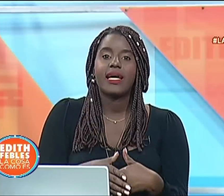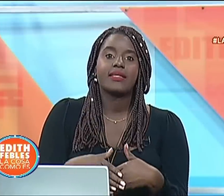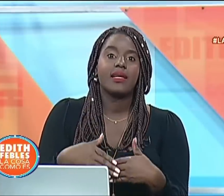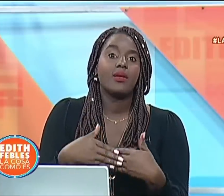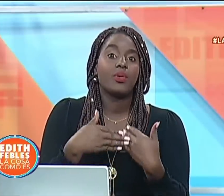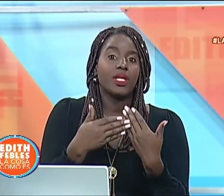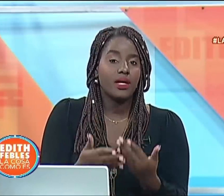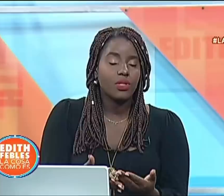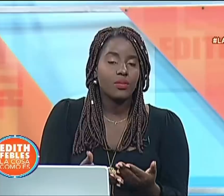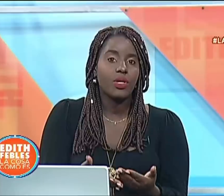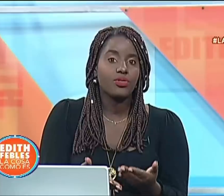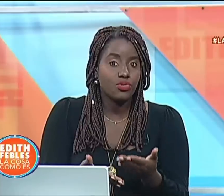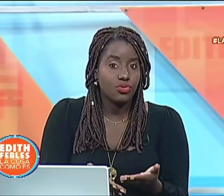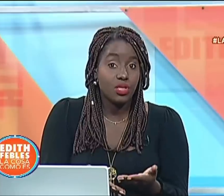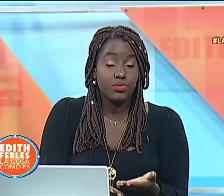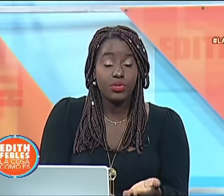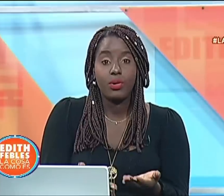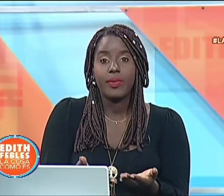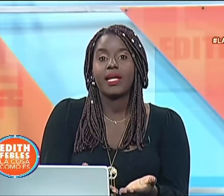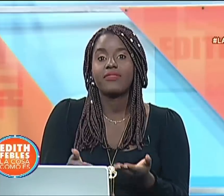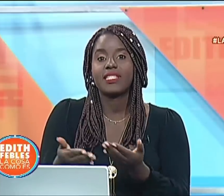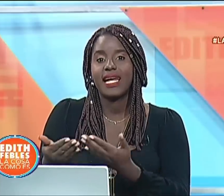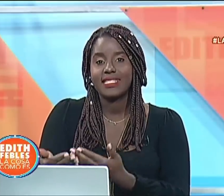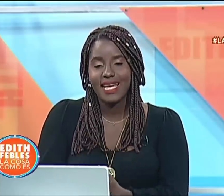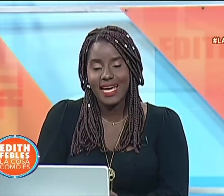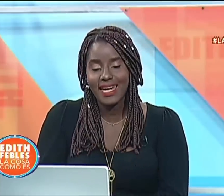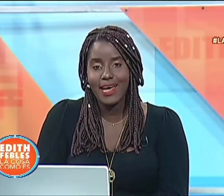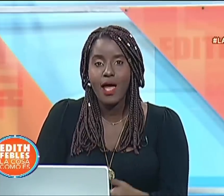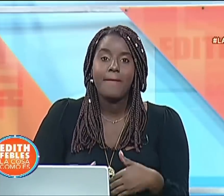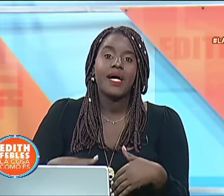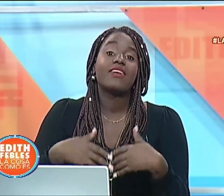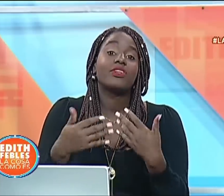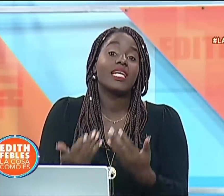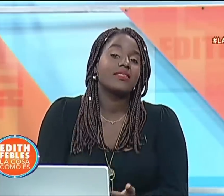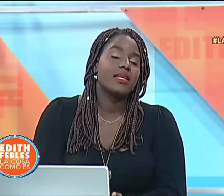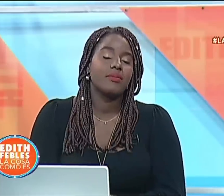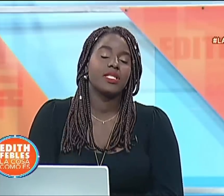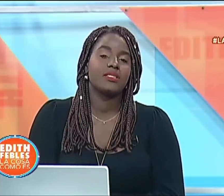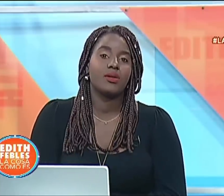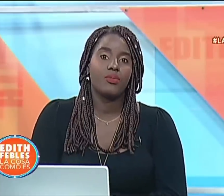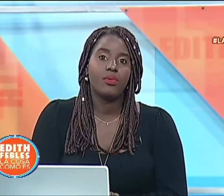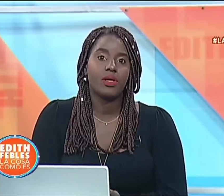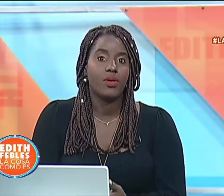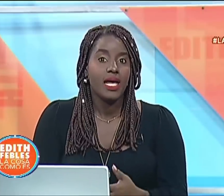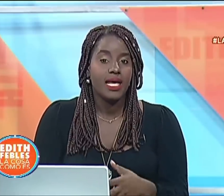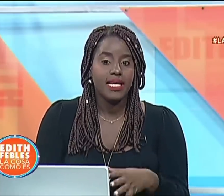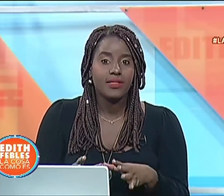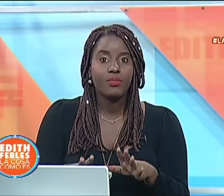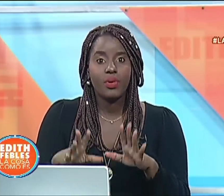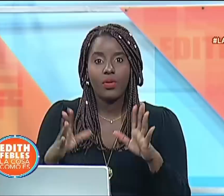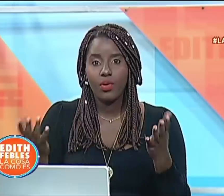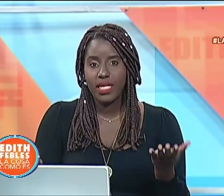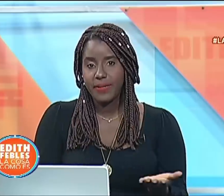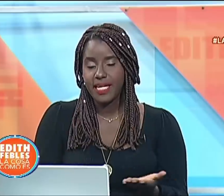quisiera que el Poder Ejecutivo en su sustitución nombrara fiscales de carrera para fortalecer el Ministerio Público. Esa es